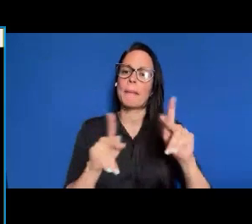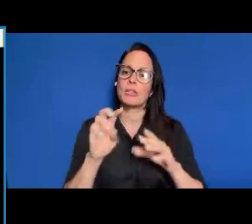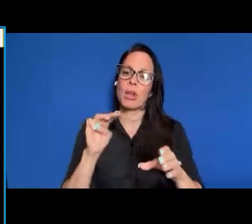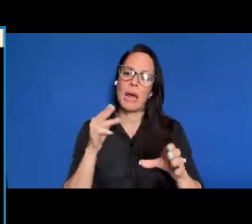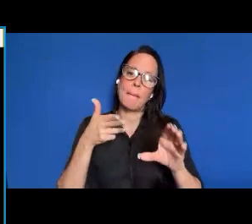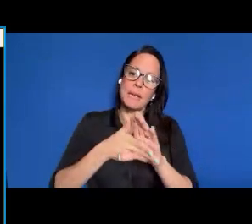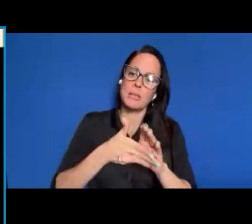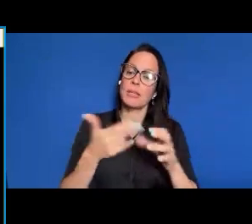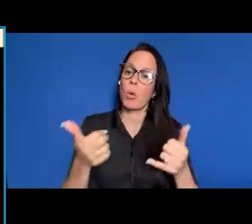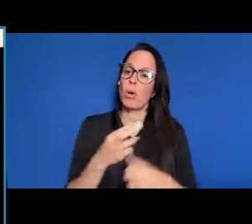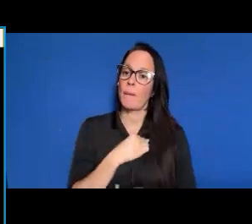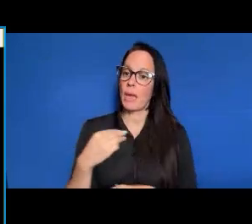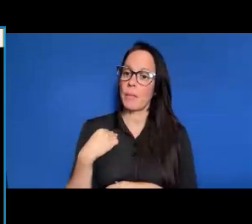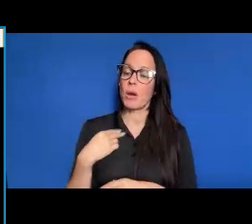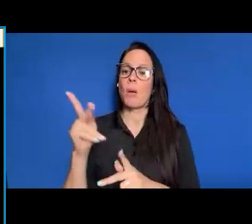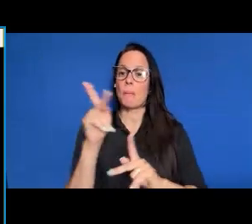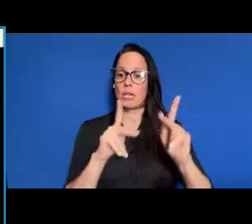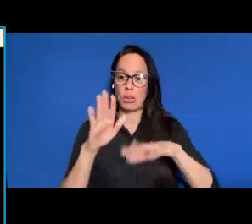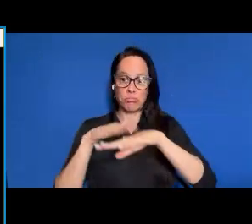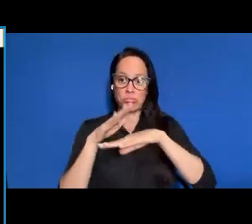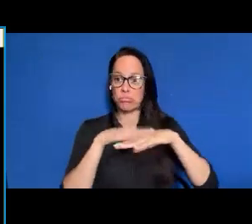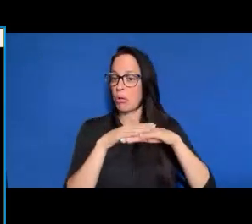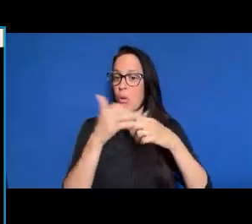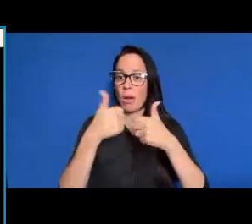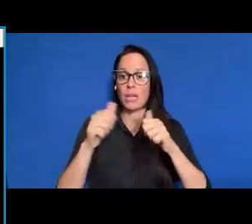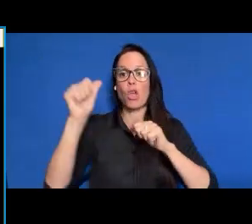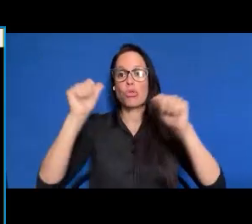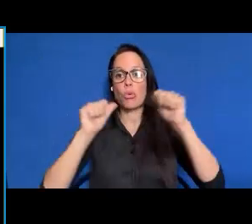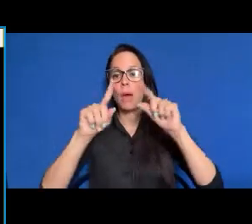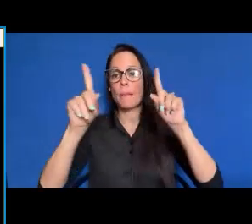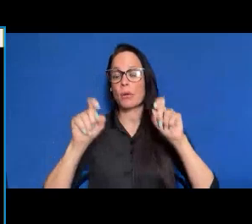puede enviar sus insumos, dudas o comentarios al correo